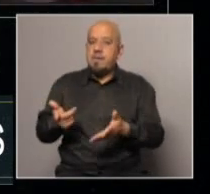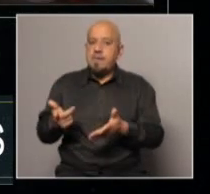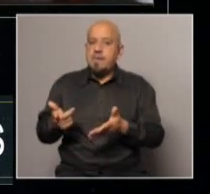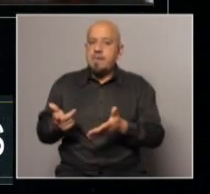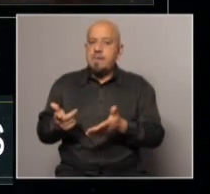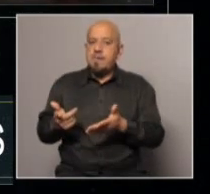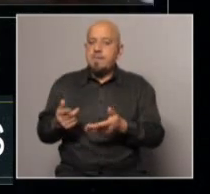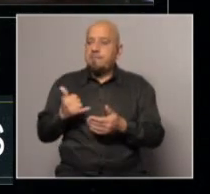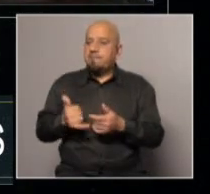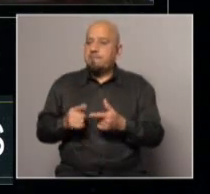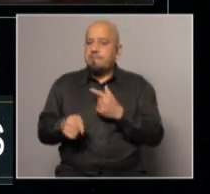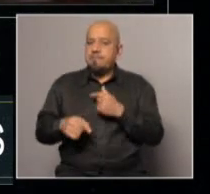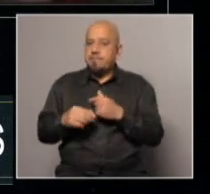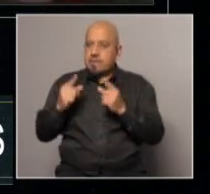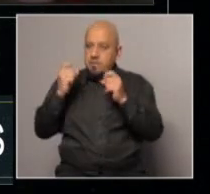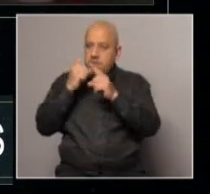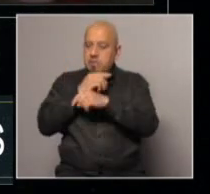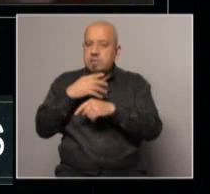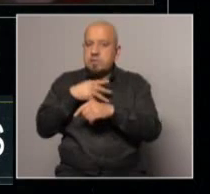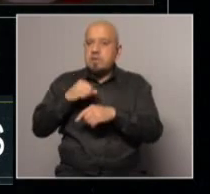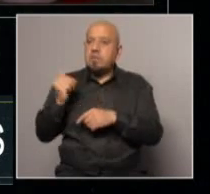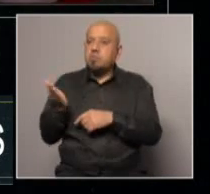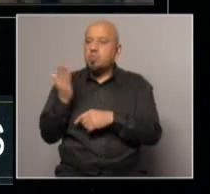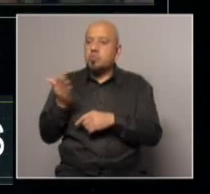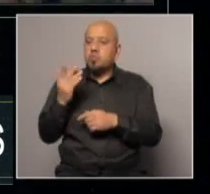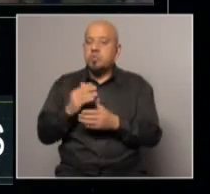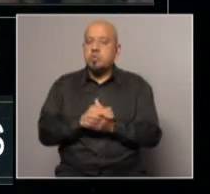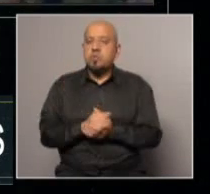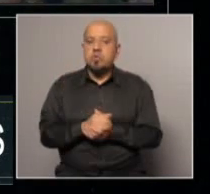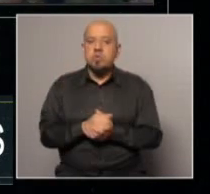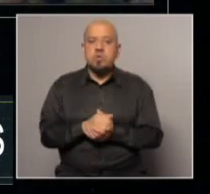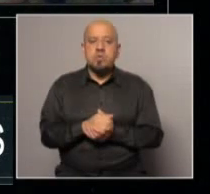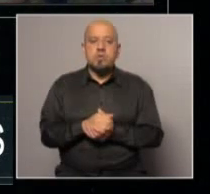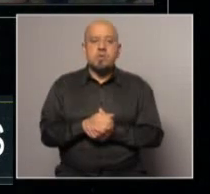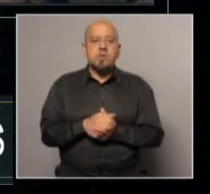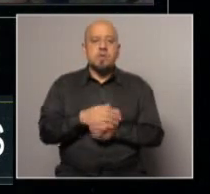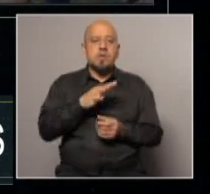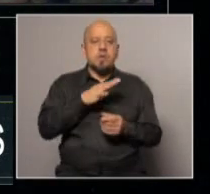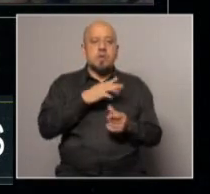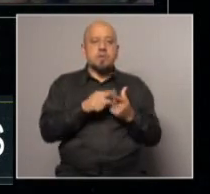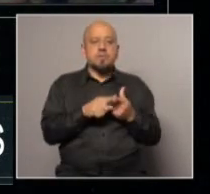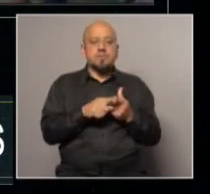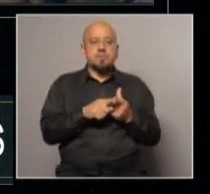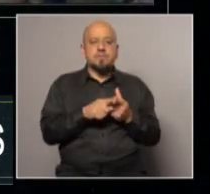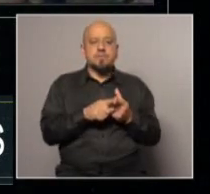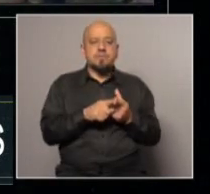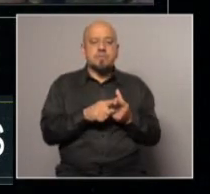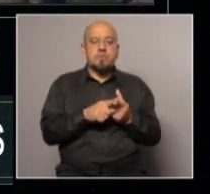lo necesario, ¿es muy difícil aumentar la producción? Sí, es un poco. Ahí hay